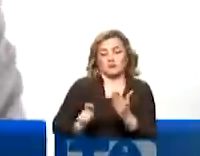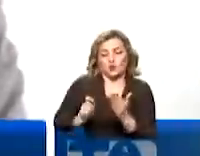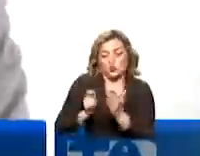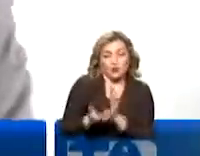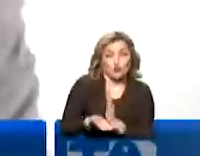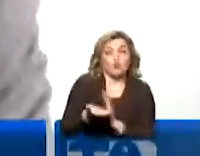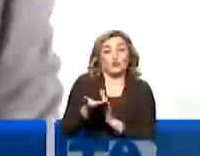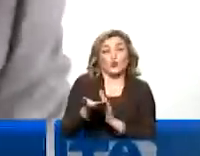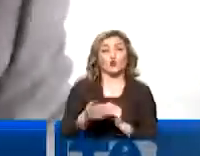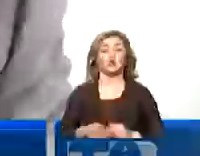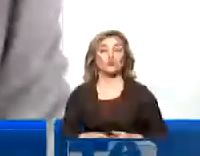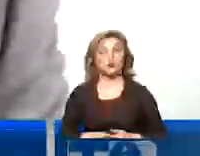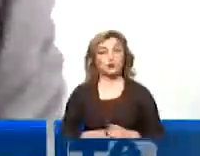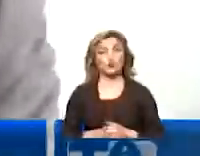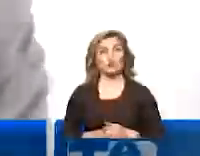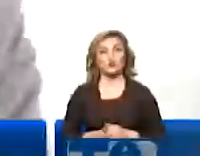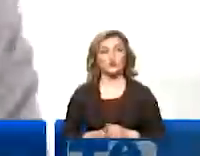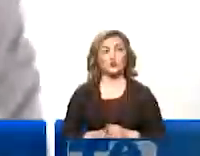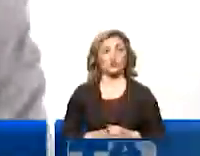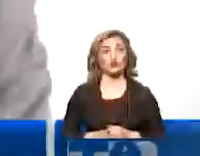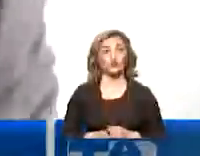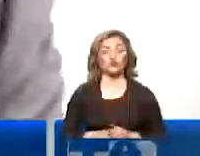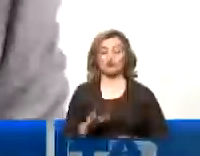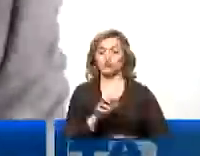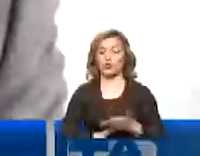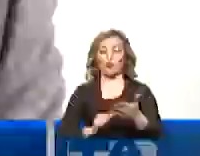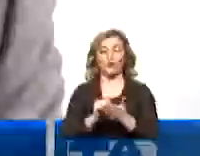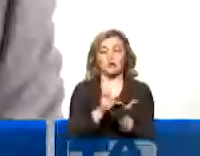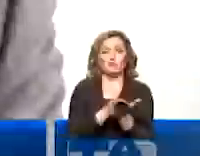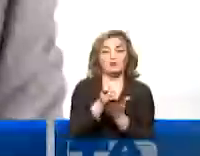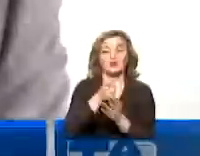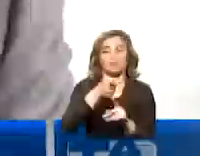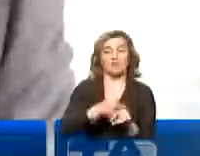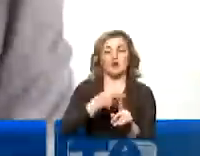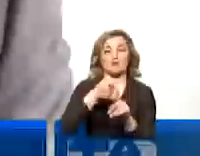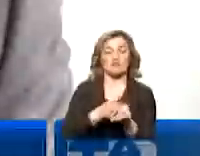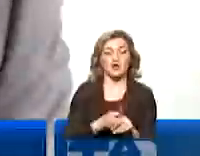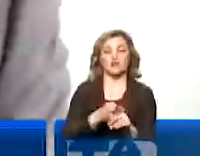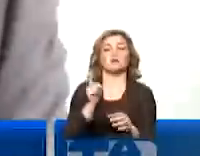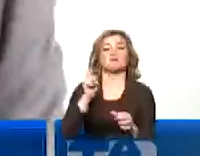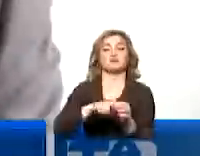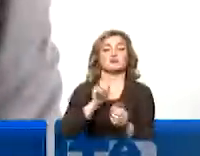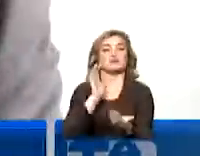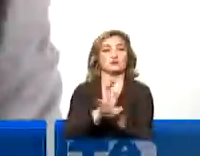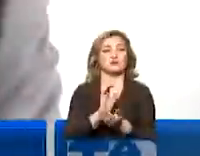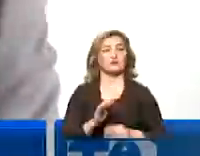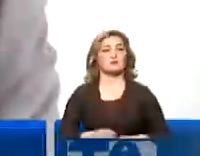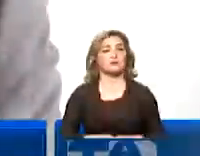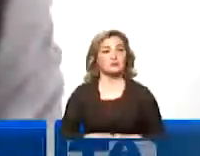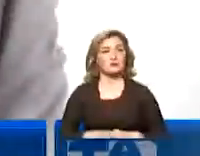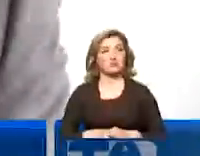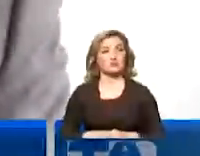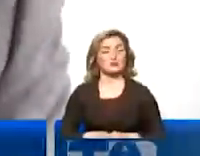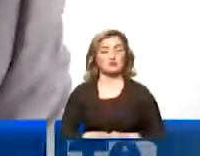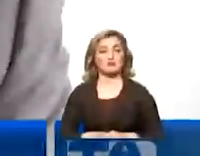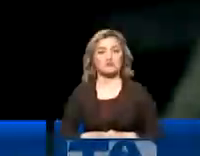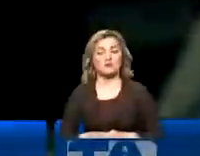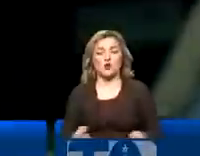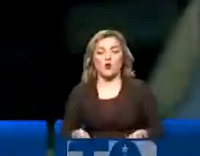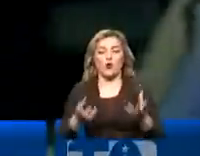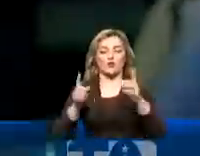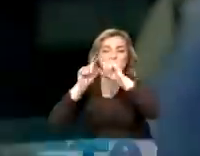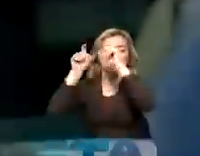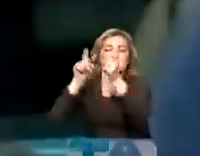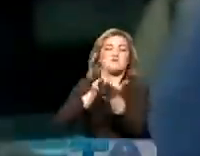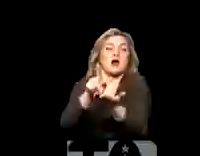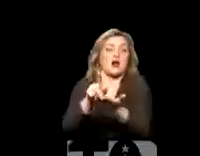incremento que sufrirá el descuento del aporte personal, por ejemplo, cuantificar el efecto a nivel de aporte patronal. Así